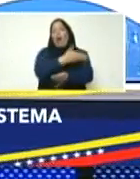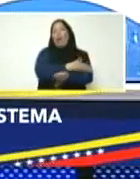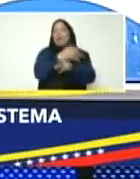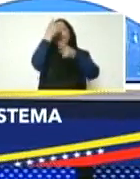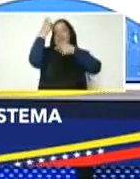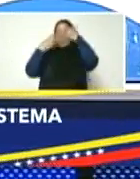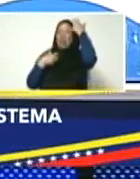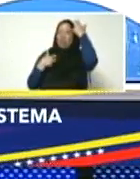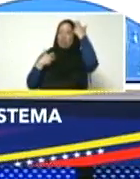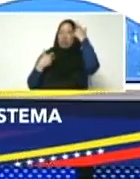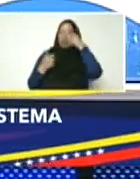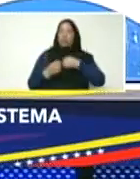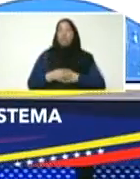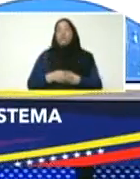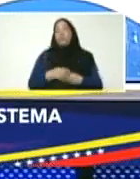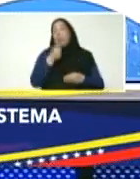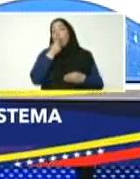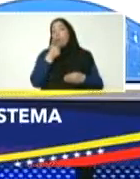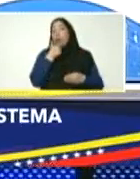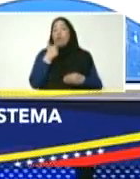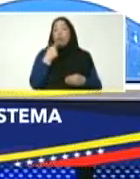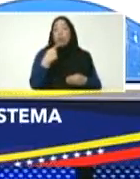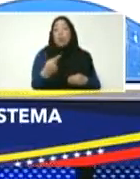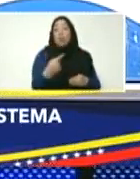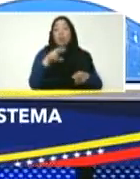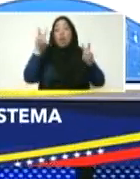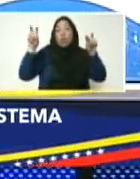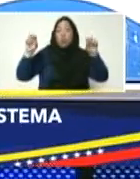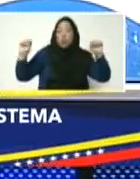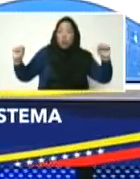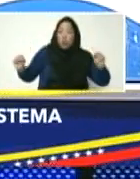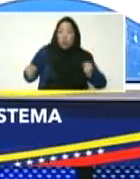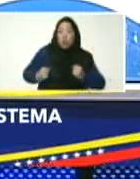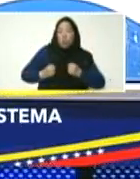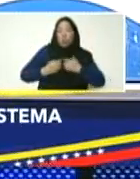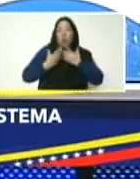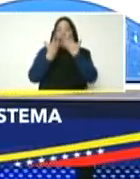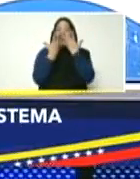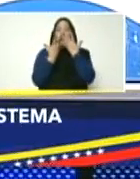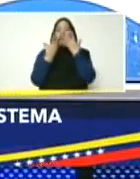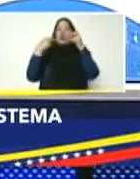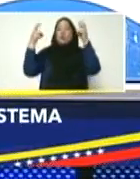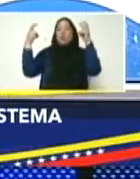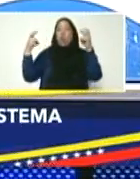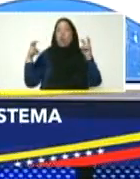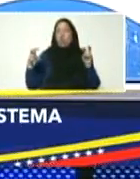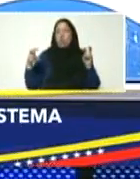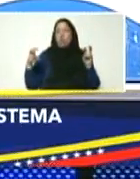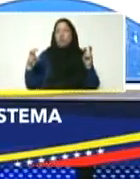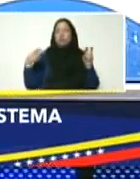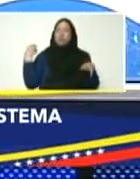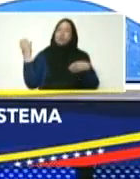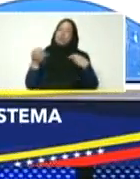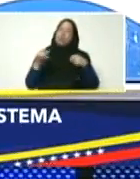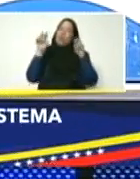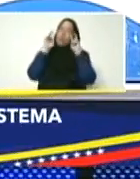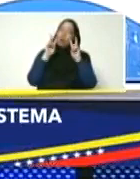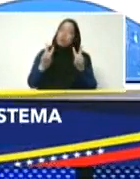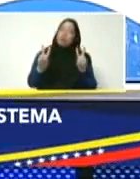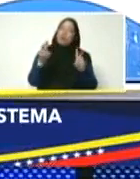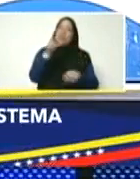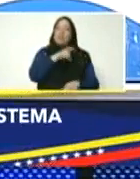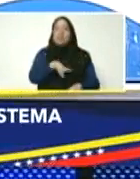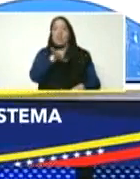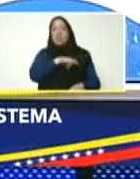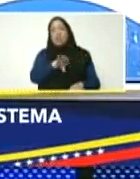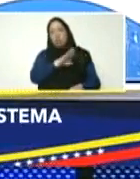además nosotros estamos construyendo una nueva espiritualidad. Y la nueva espiritualidad tiene que ver con el sentido